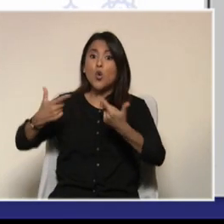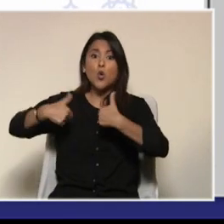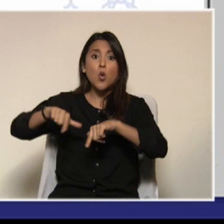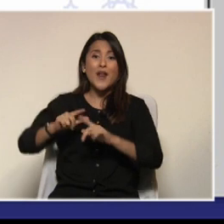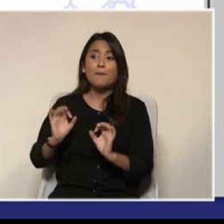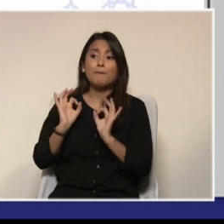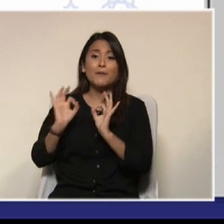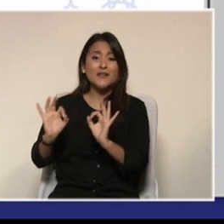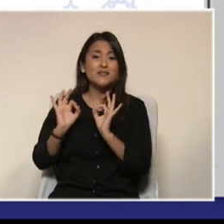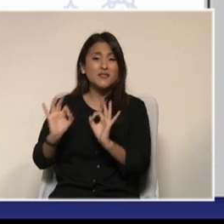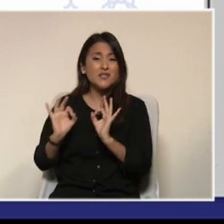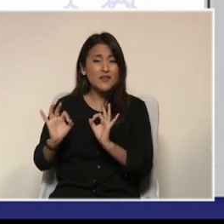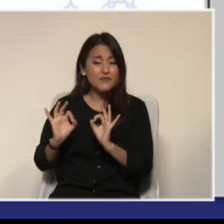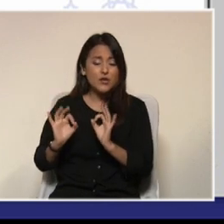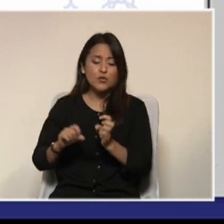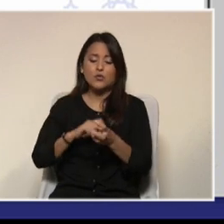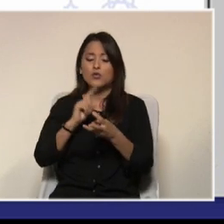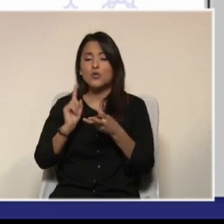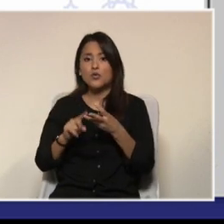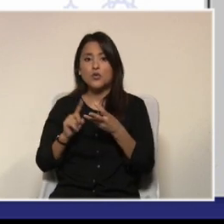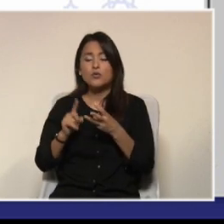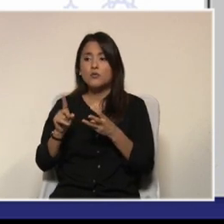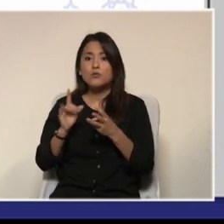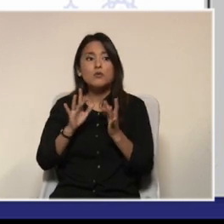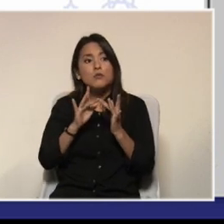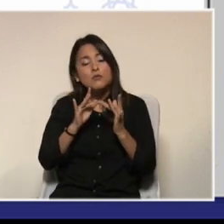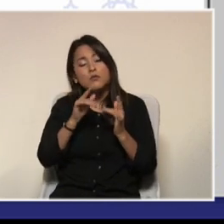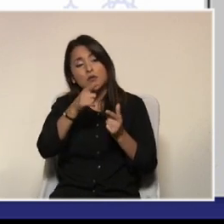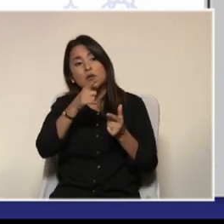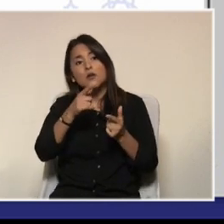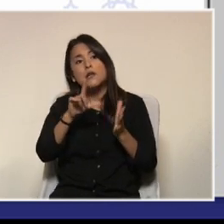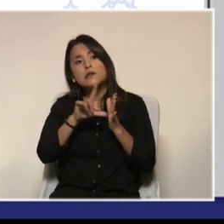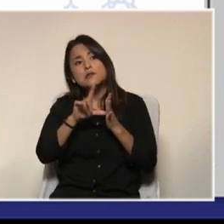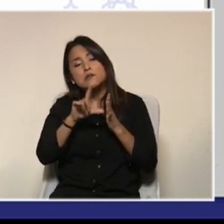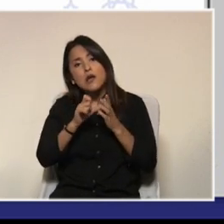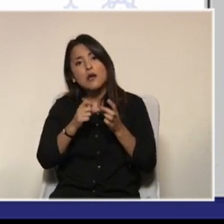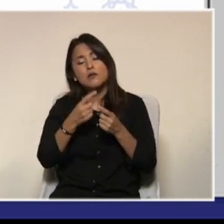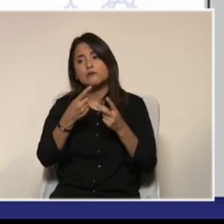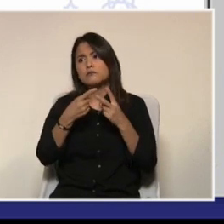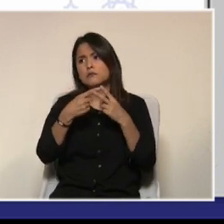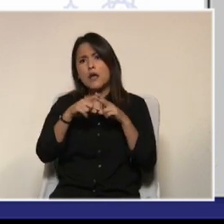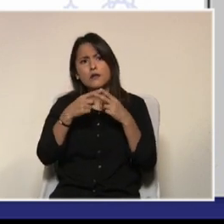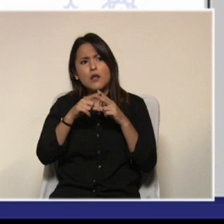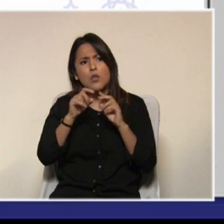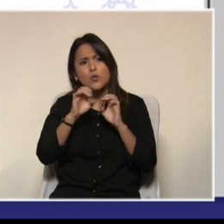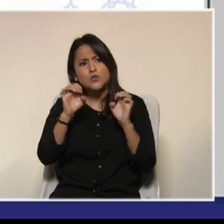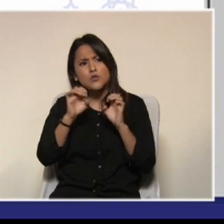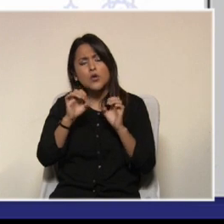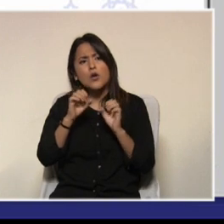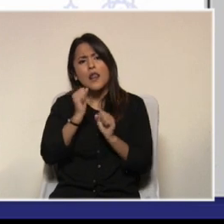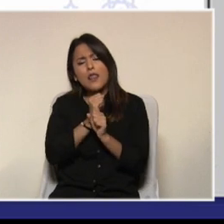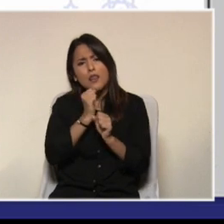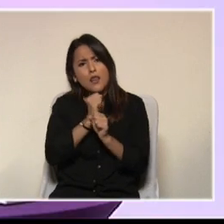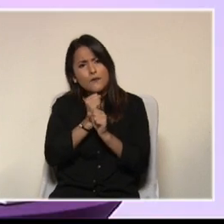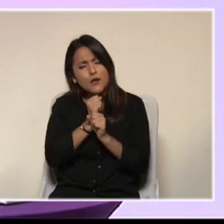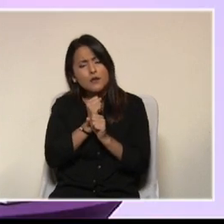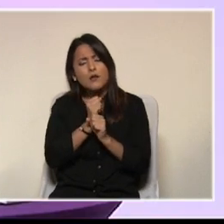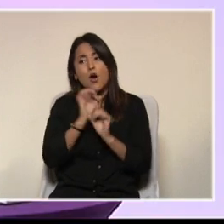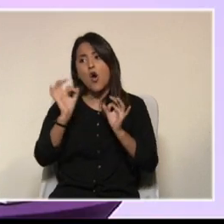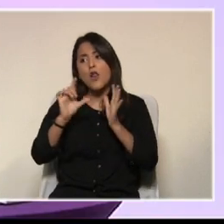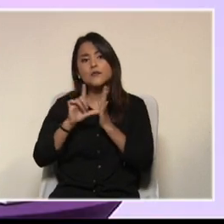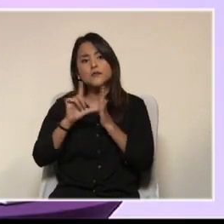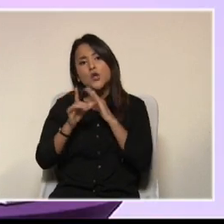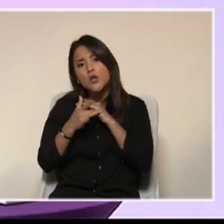estudio, una comunicación con nuestros planteles, con nuestro taller de educación laboral, si estamos en la escuela técnica